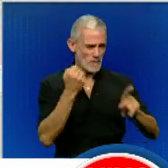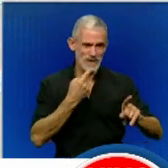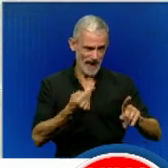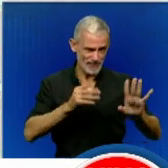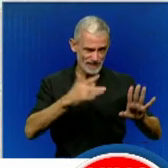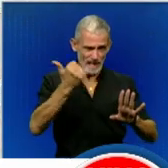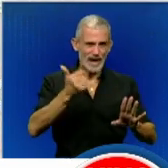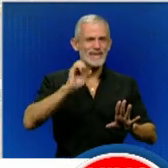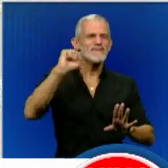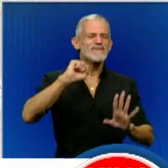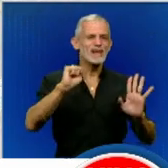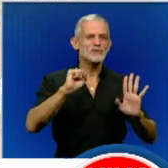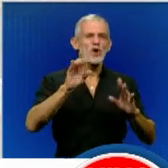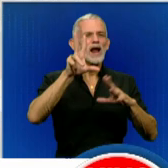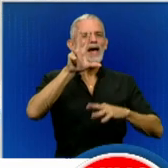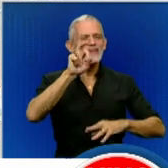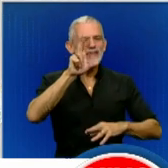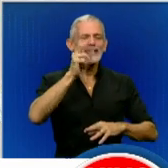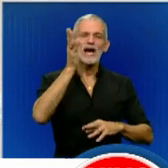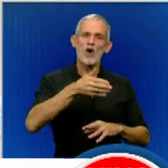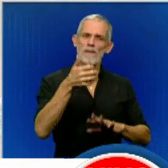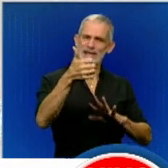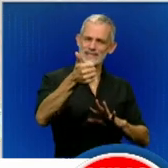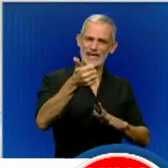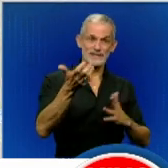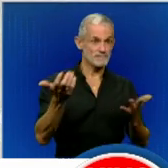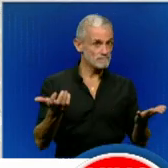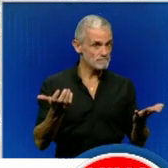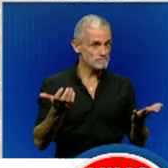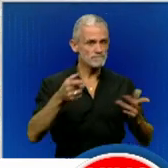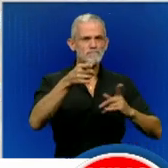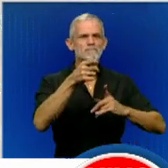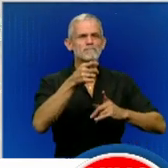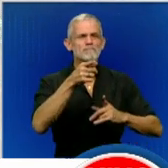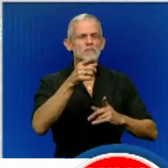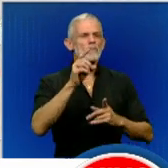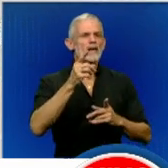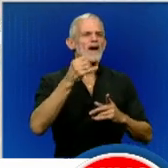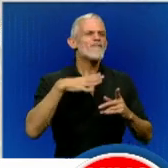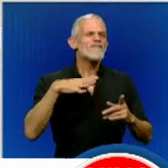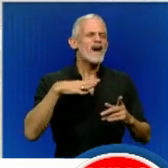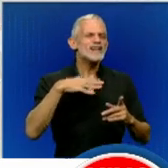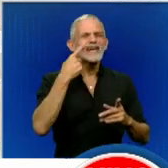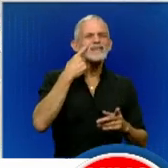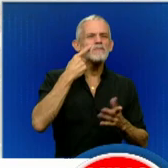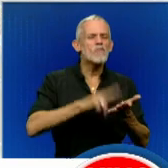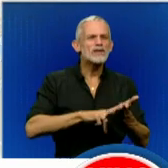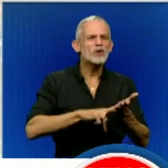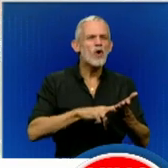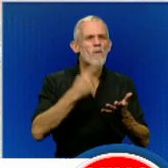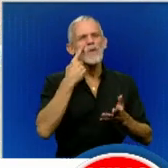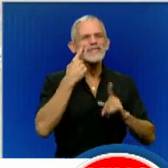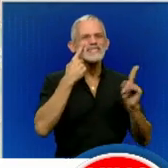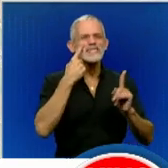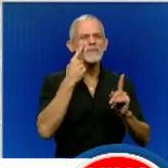tenemos es 30 como hacéis sin contar las tasas municipales que generalmente es un